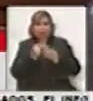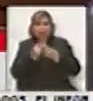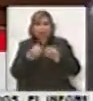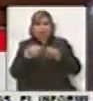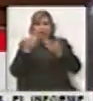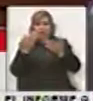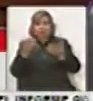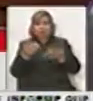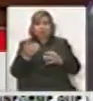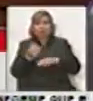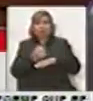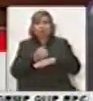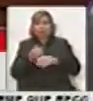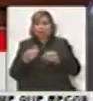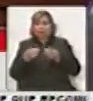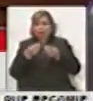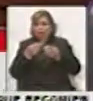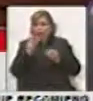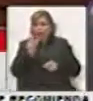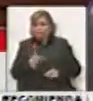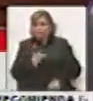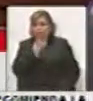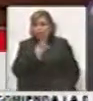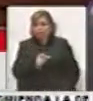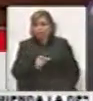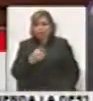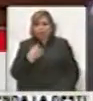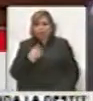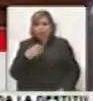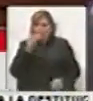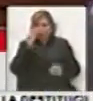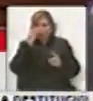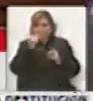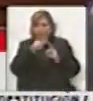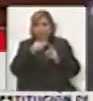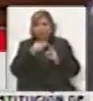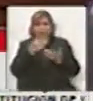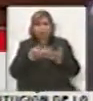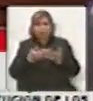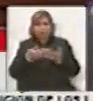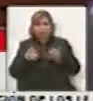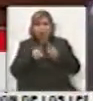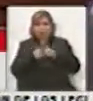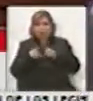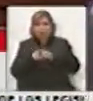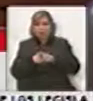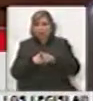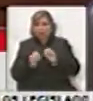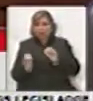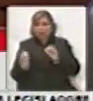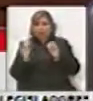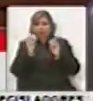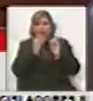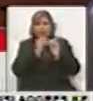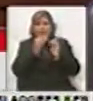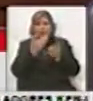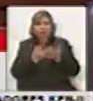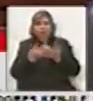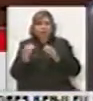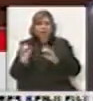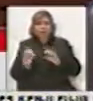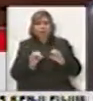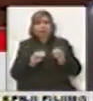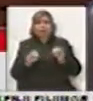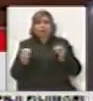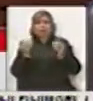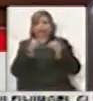las cooperativas agrarias a las que pertenecen con fines de cumplimiento del objetivo social de la misma, considerándose ello como una actividad que